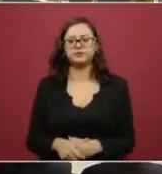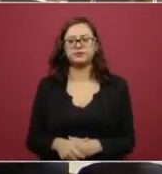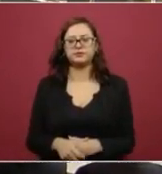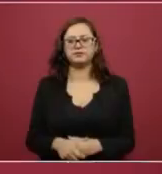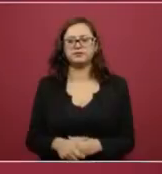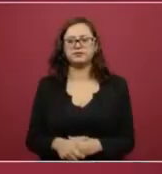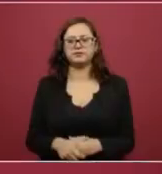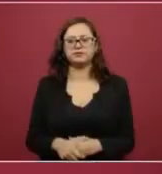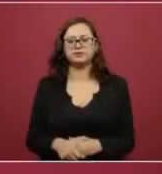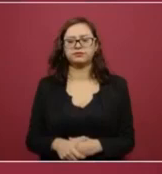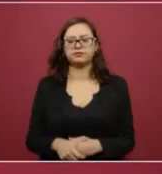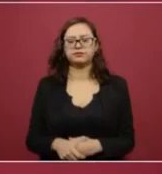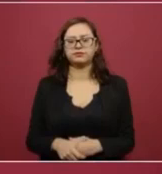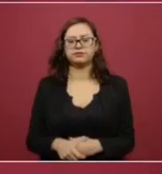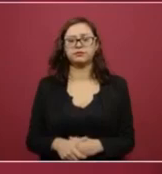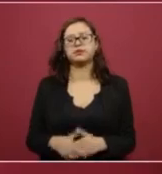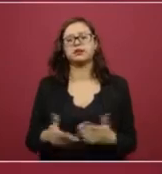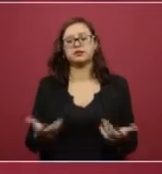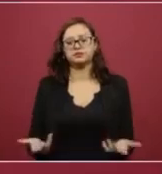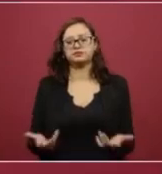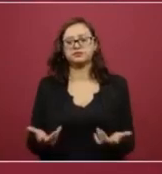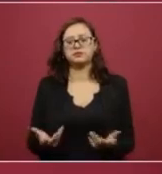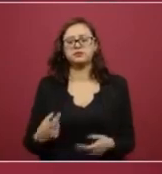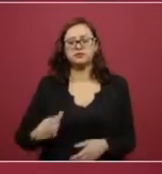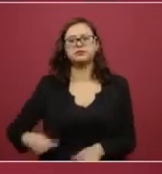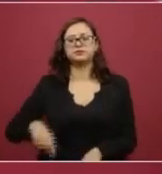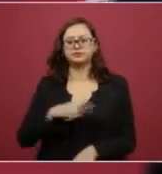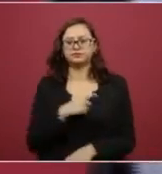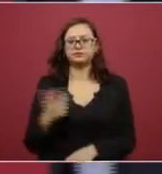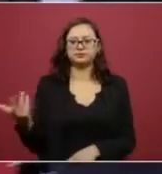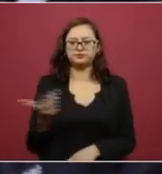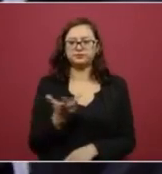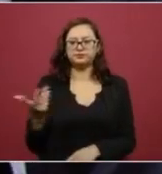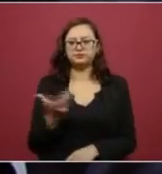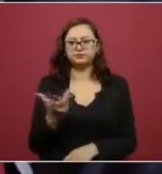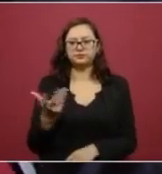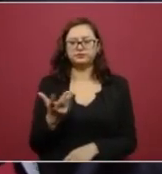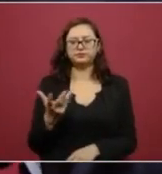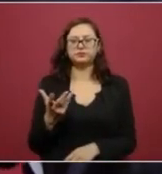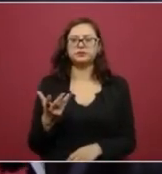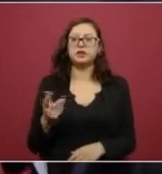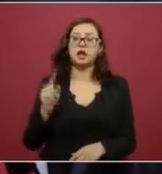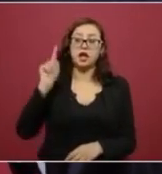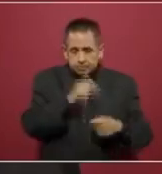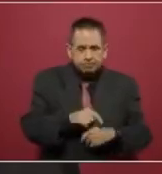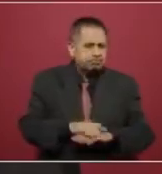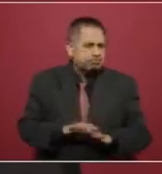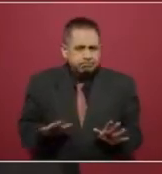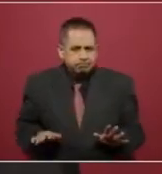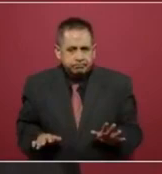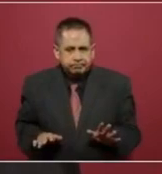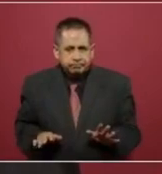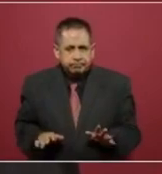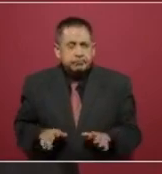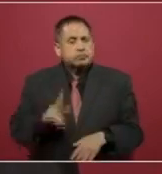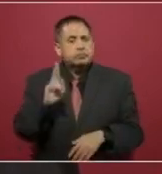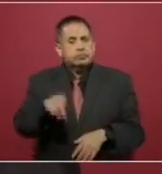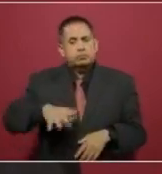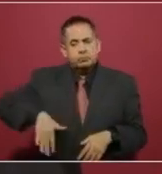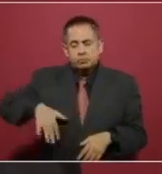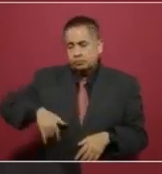comisionada de las Naciones Unidas para los Derechos Humanos, Michelle Bachelet, sobre el número de desaparecidos en el país. Como lo